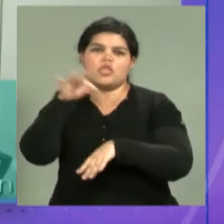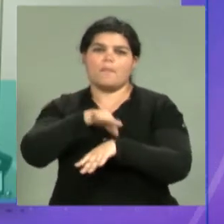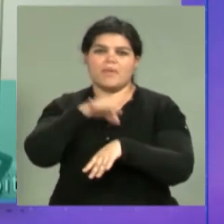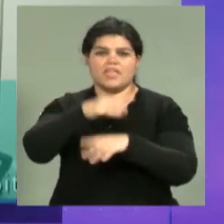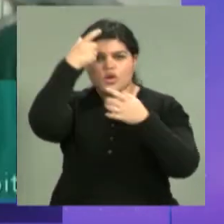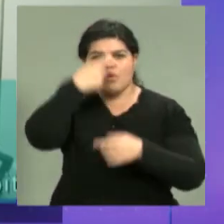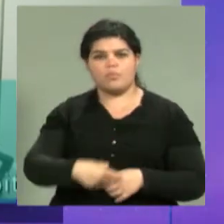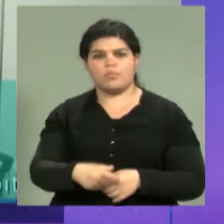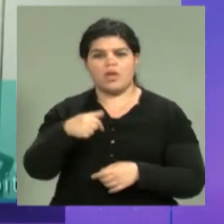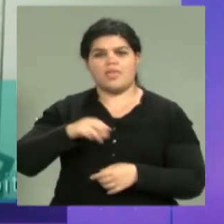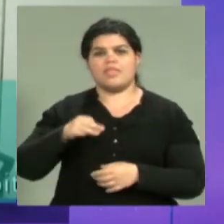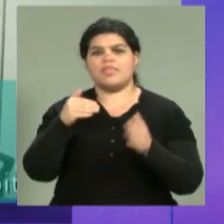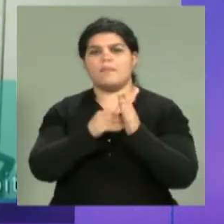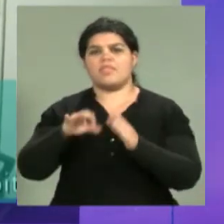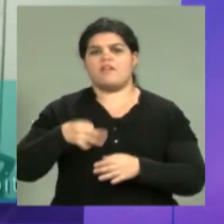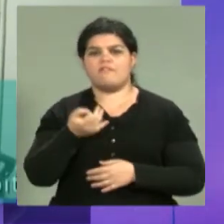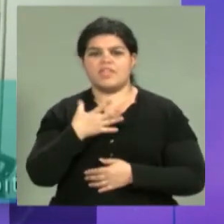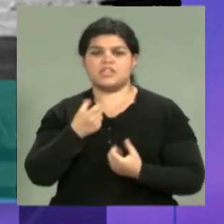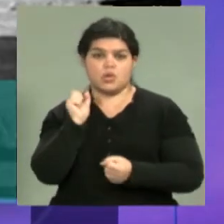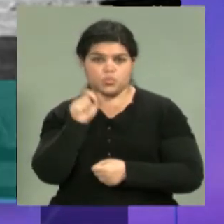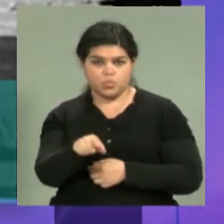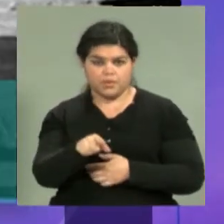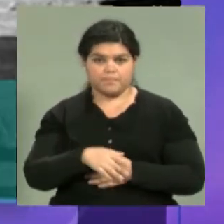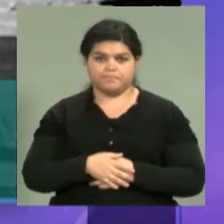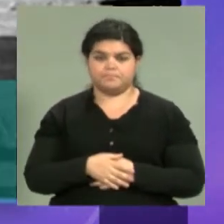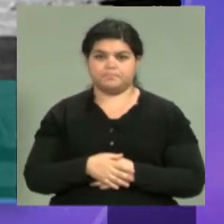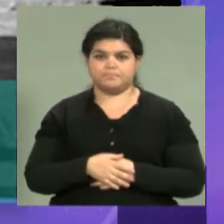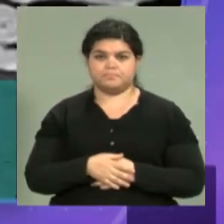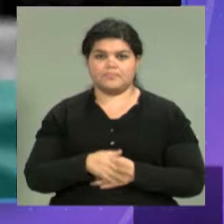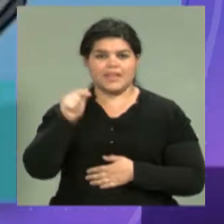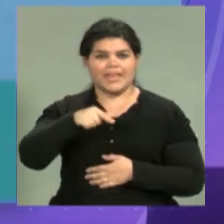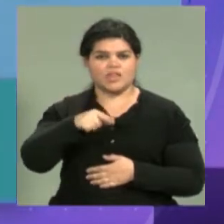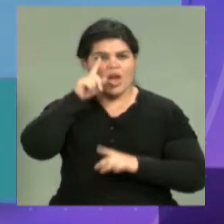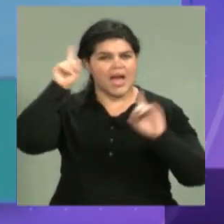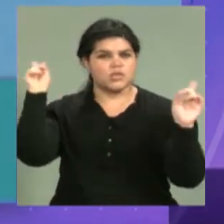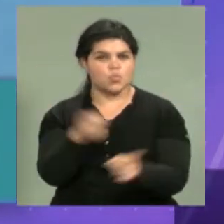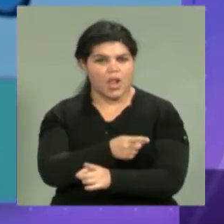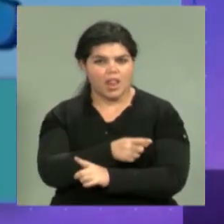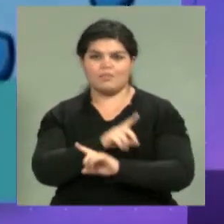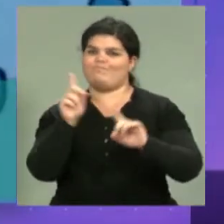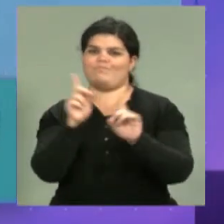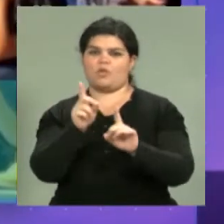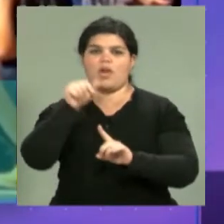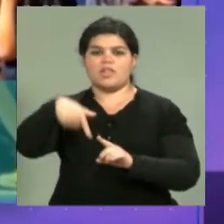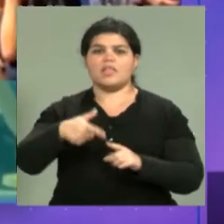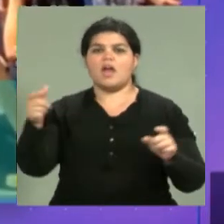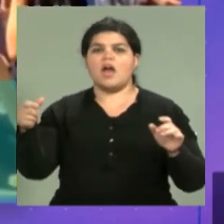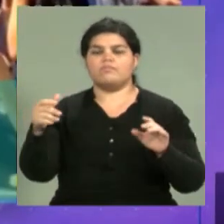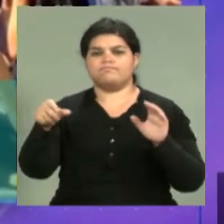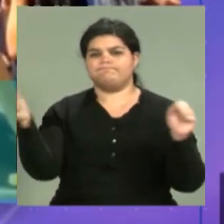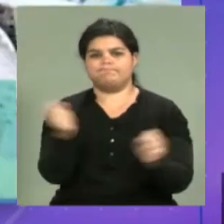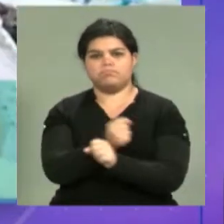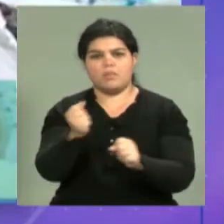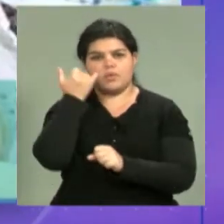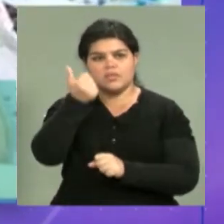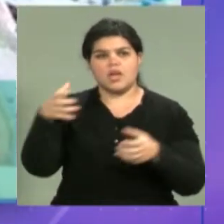que involucren su vida o salud. Esto no es casual, ya que la norma se promulgó gracias a la lucha de los familiares